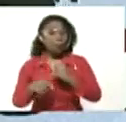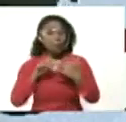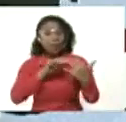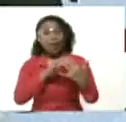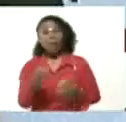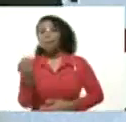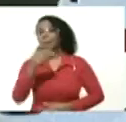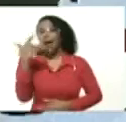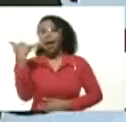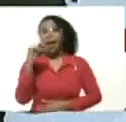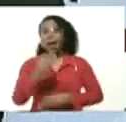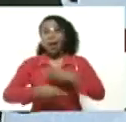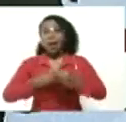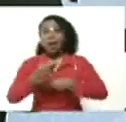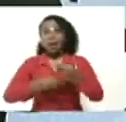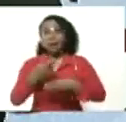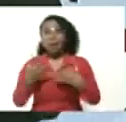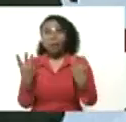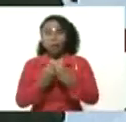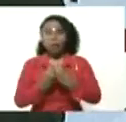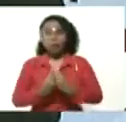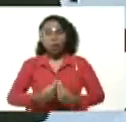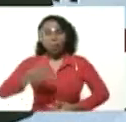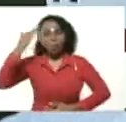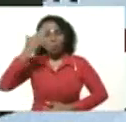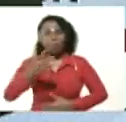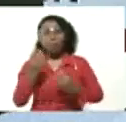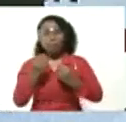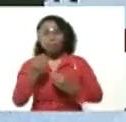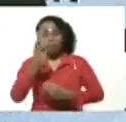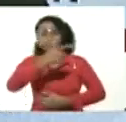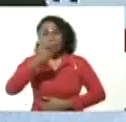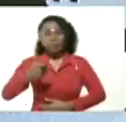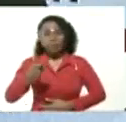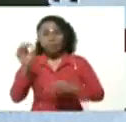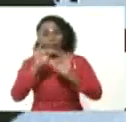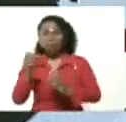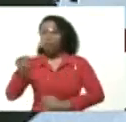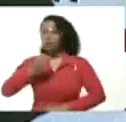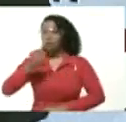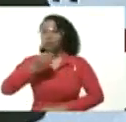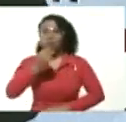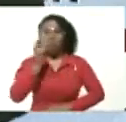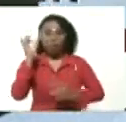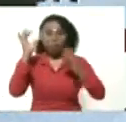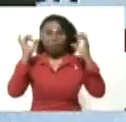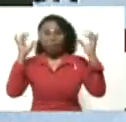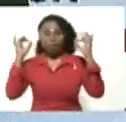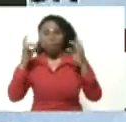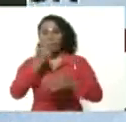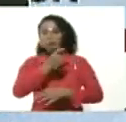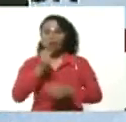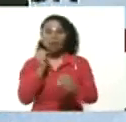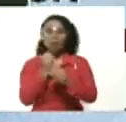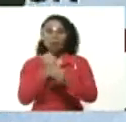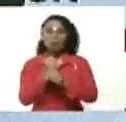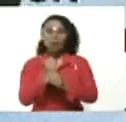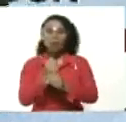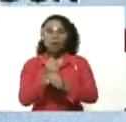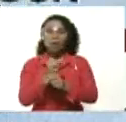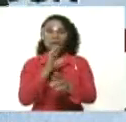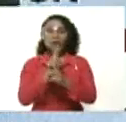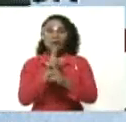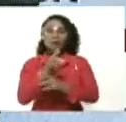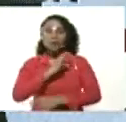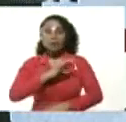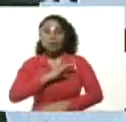han incorporado junto a los soldados muchos civiles en forma de periodistas o también de gente trabajando en las redes sociales.